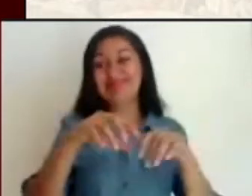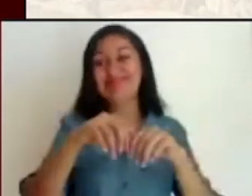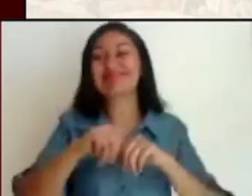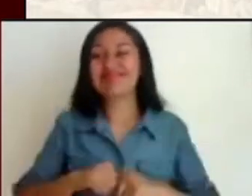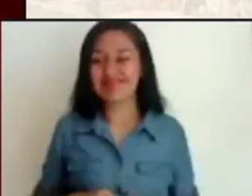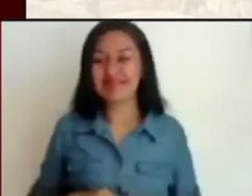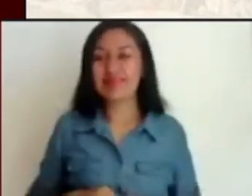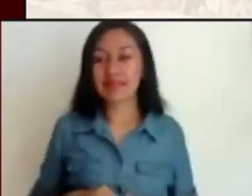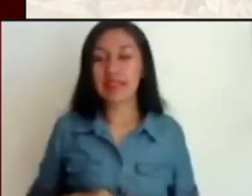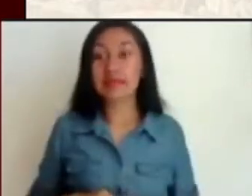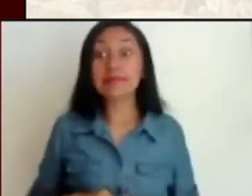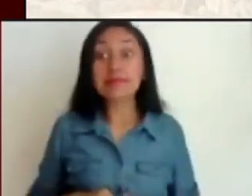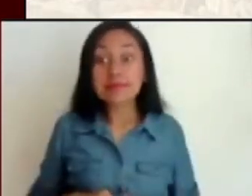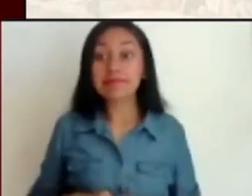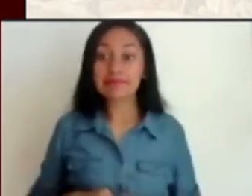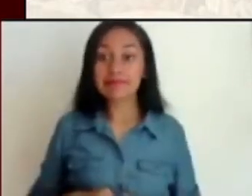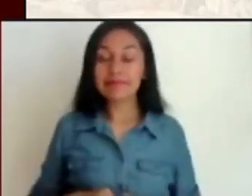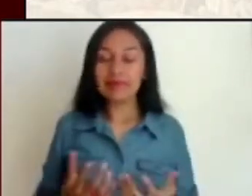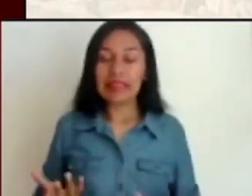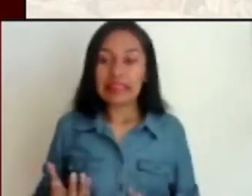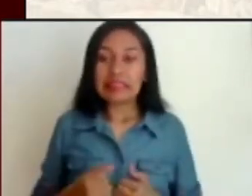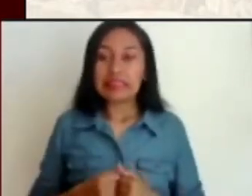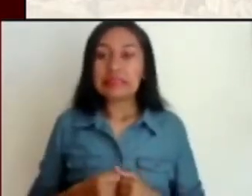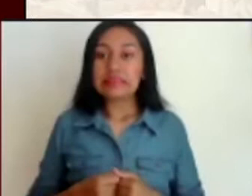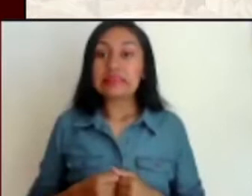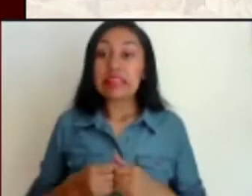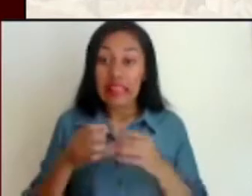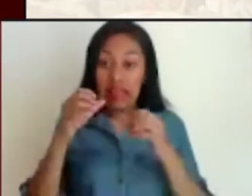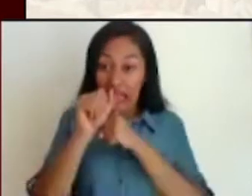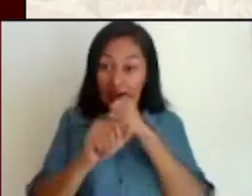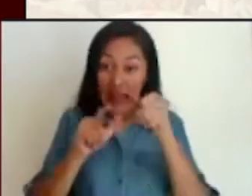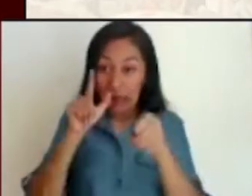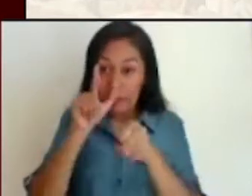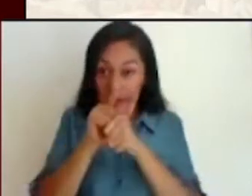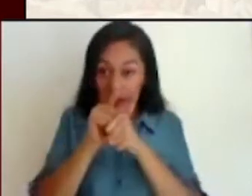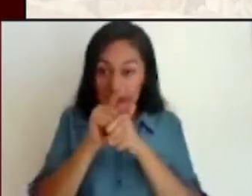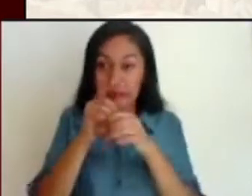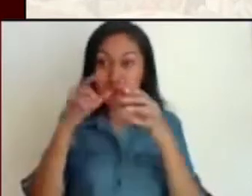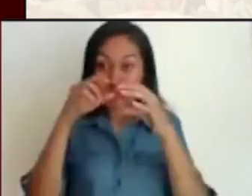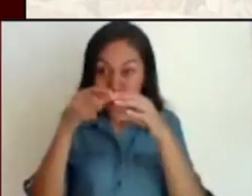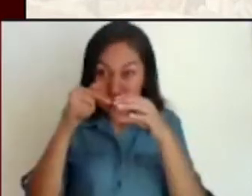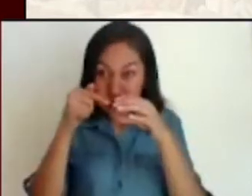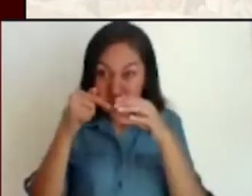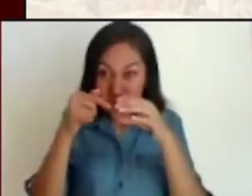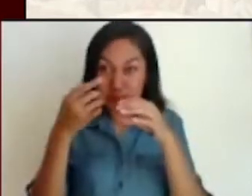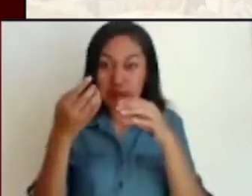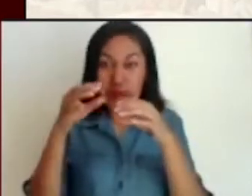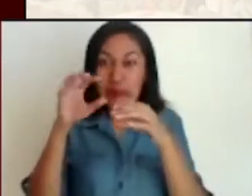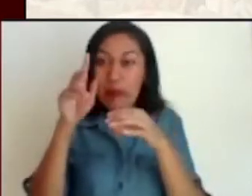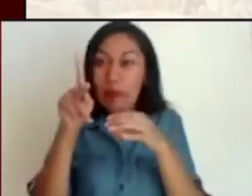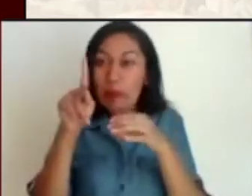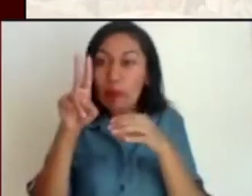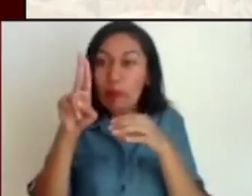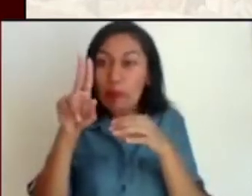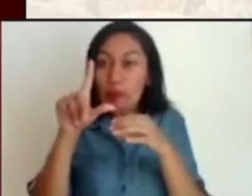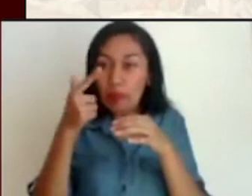Se da también la posibilidad de que las pulgas humanas transmitan a partir del enfermo a otros